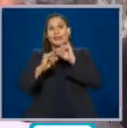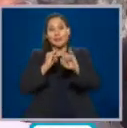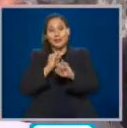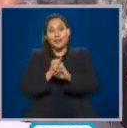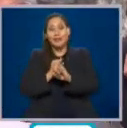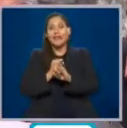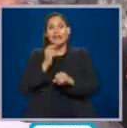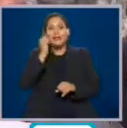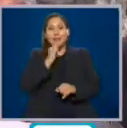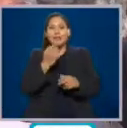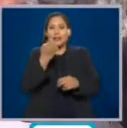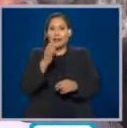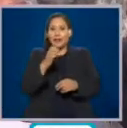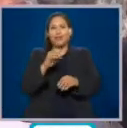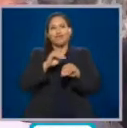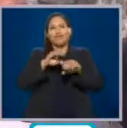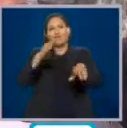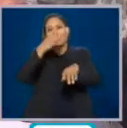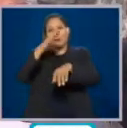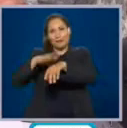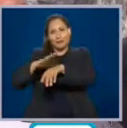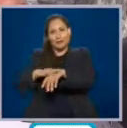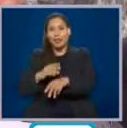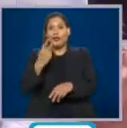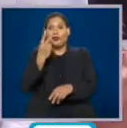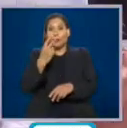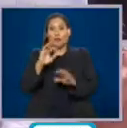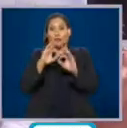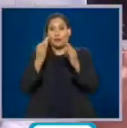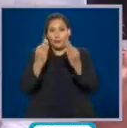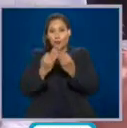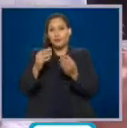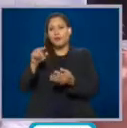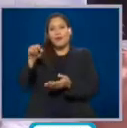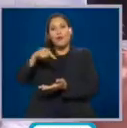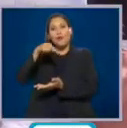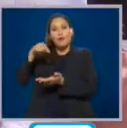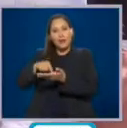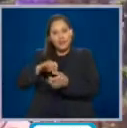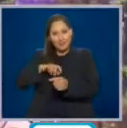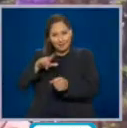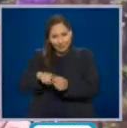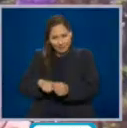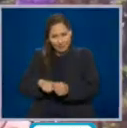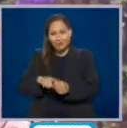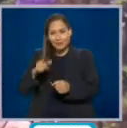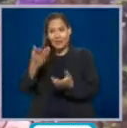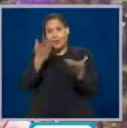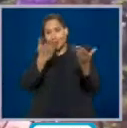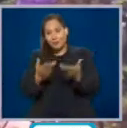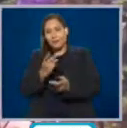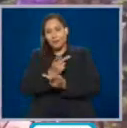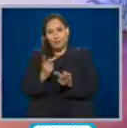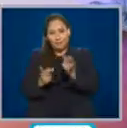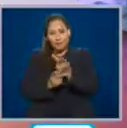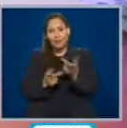año todos los años. Tenemos dos modalidades. Esta es la del sitio específico, donde el proyecto que viene a realizar María se